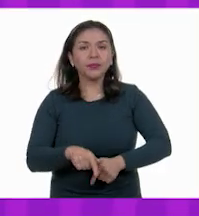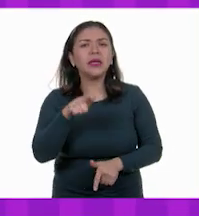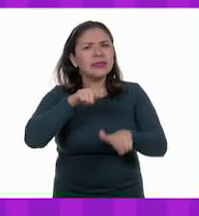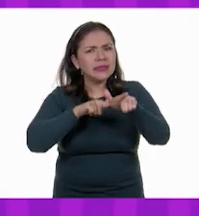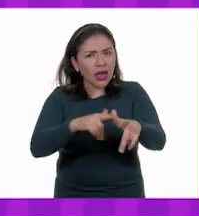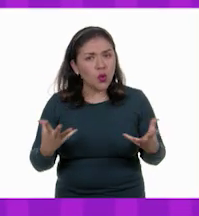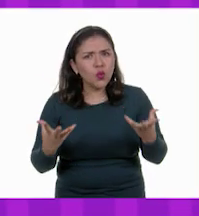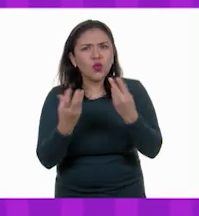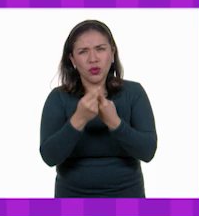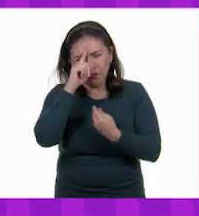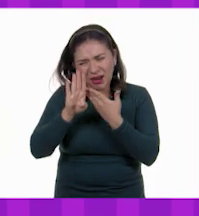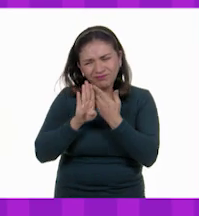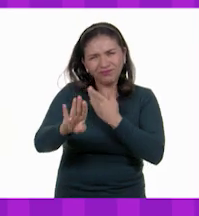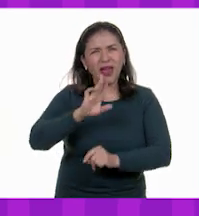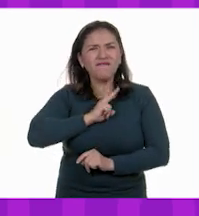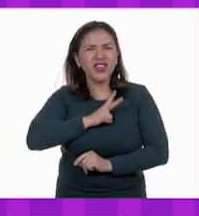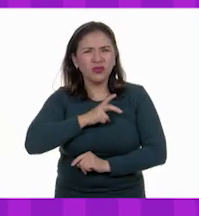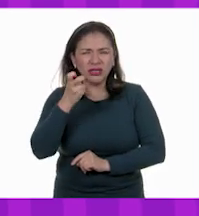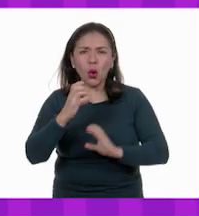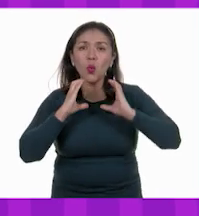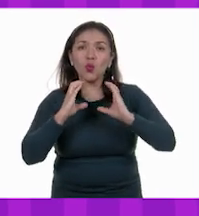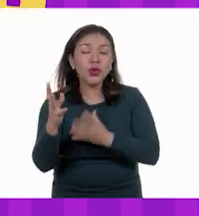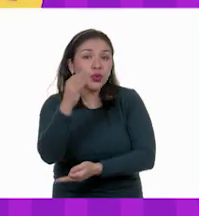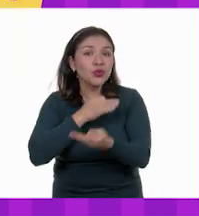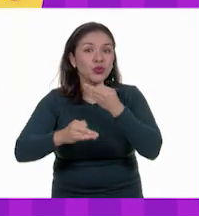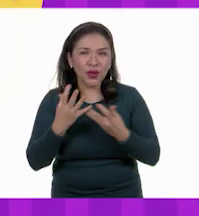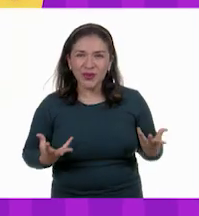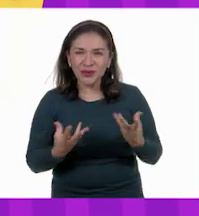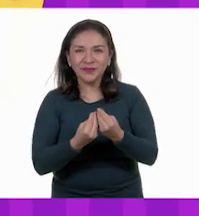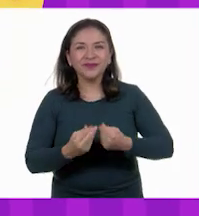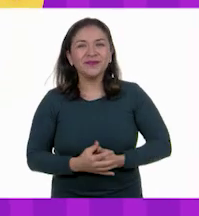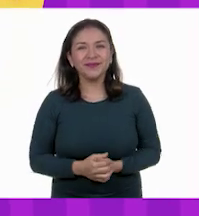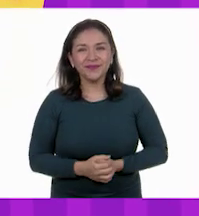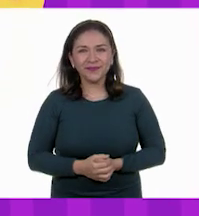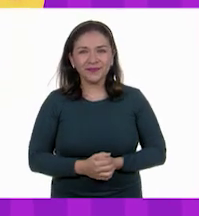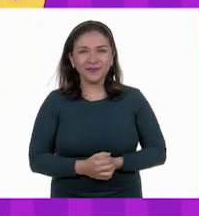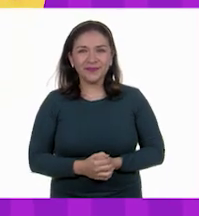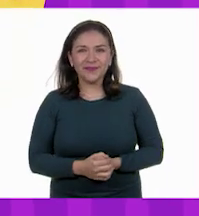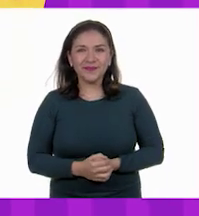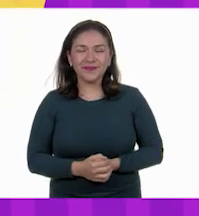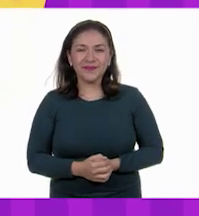Sigamos luchando juntos contra este virus, cuidándonos los unos a los otros.